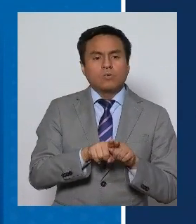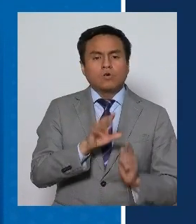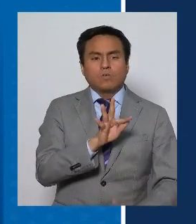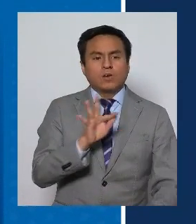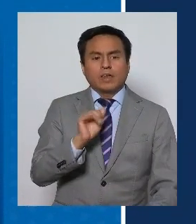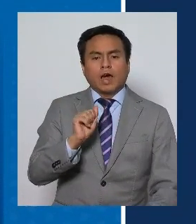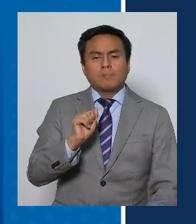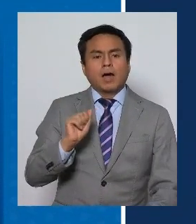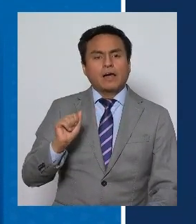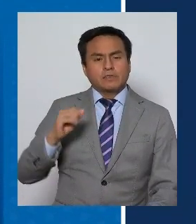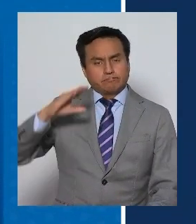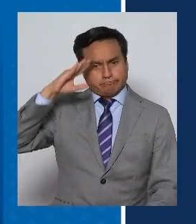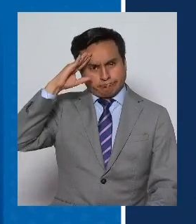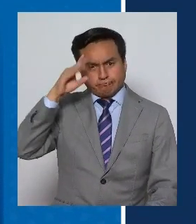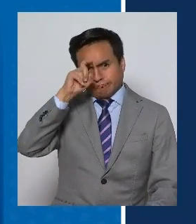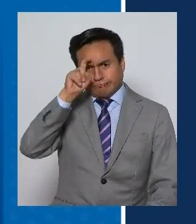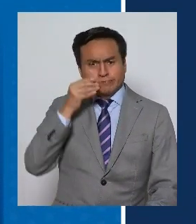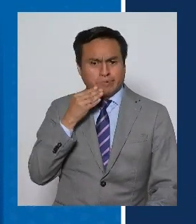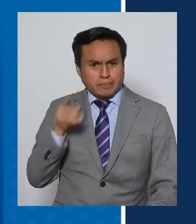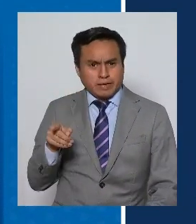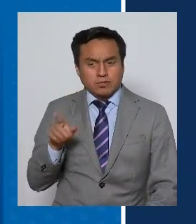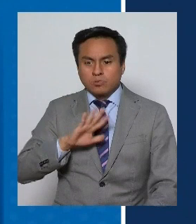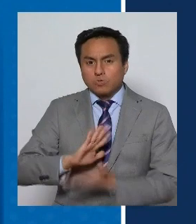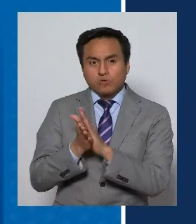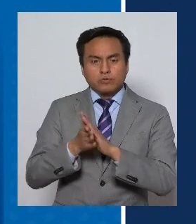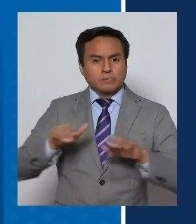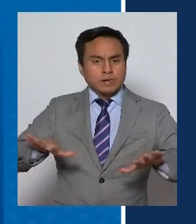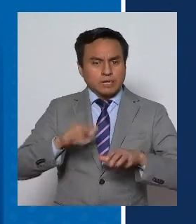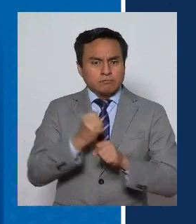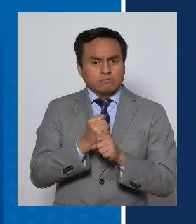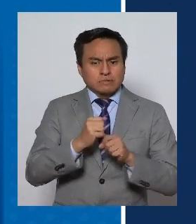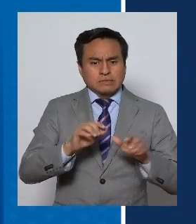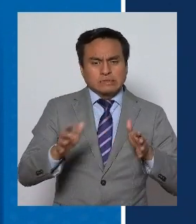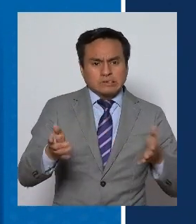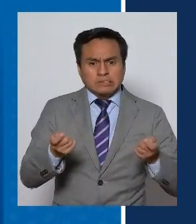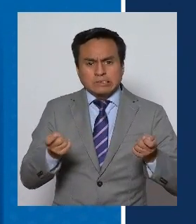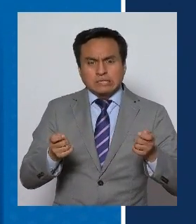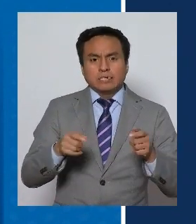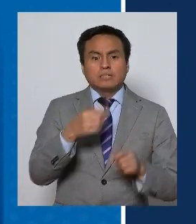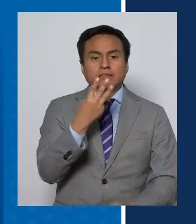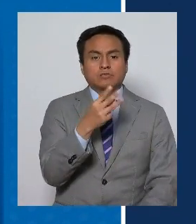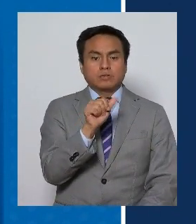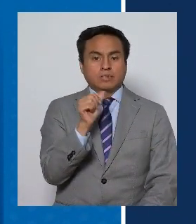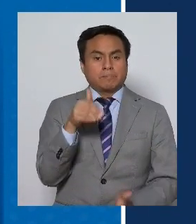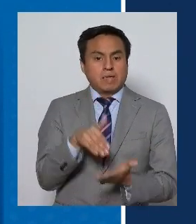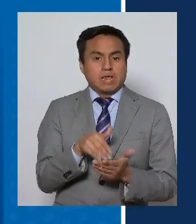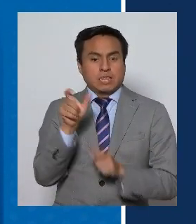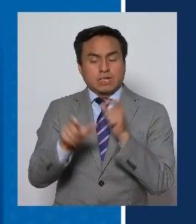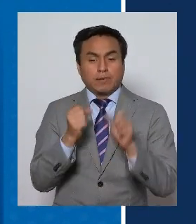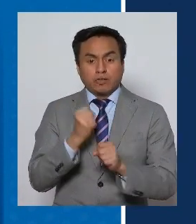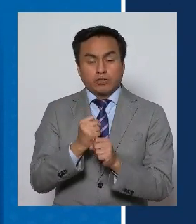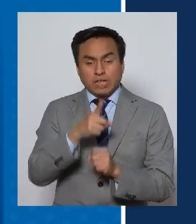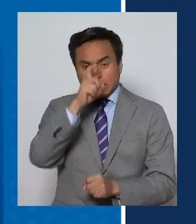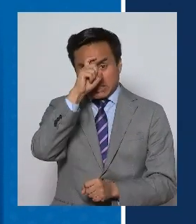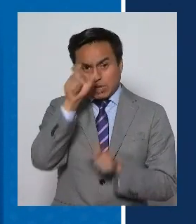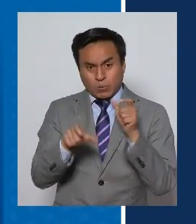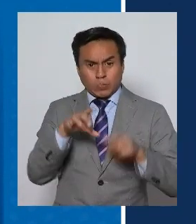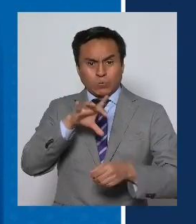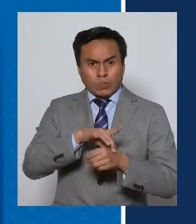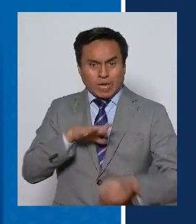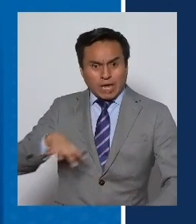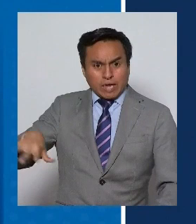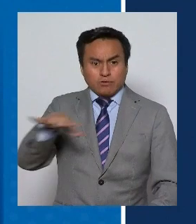Armadas. Todos están trabajando para poder enfrentar de buena forma esta pandemia. Los 360.000 trabajadores de la salud, a